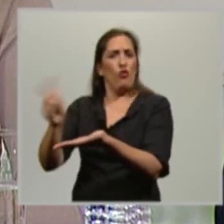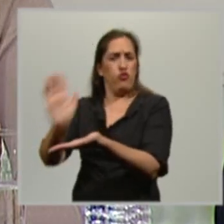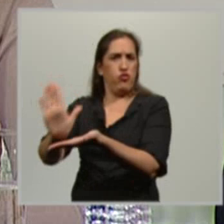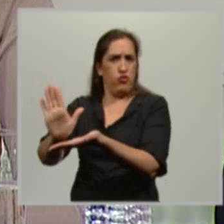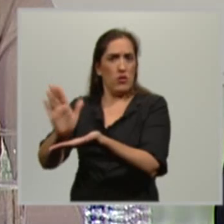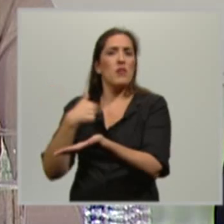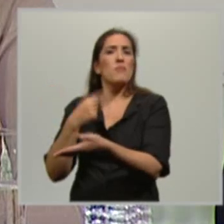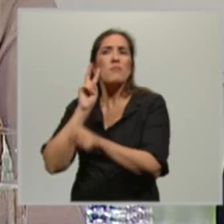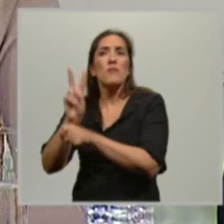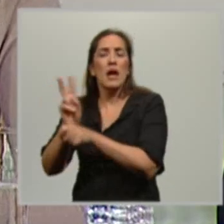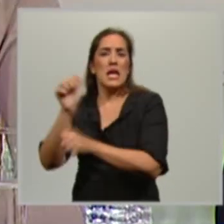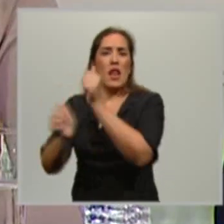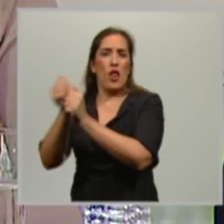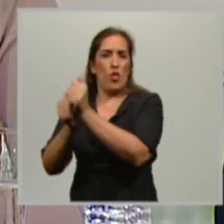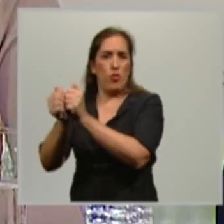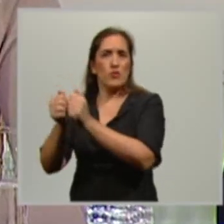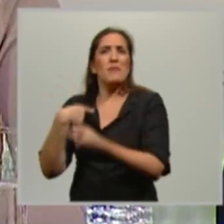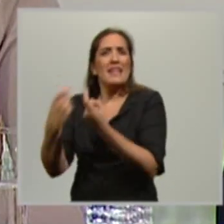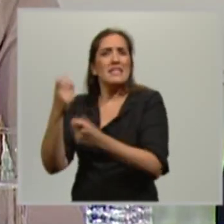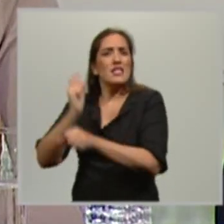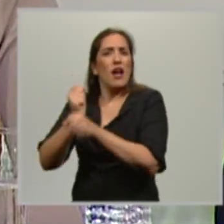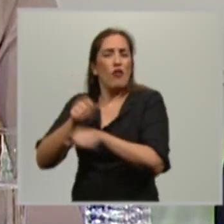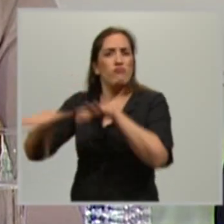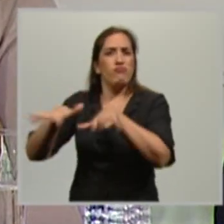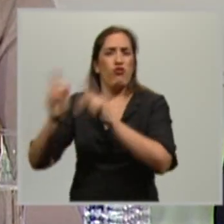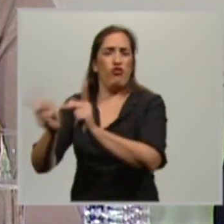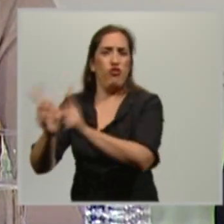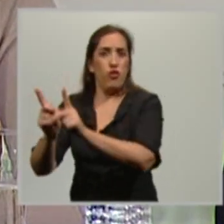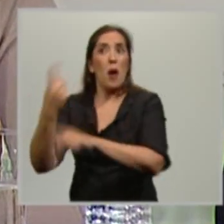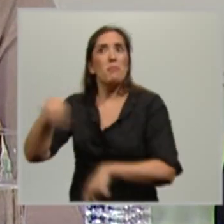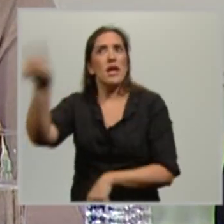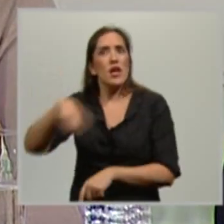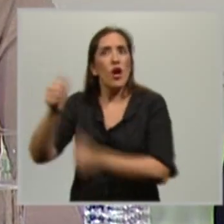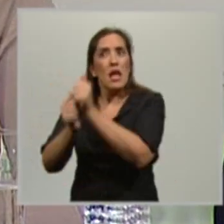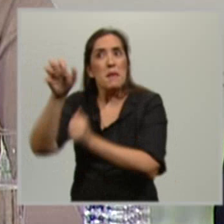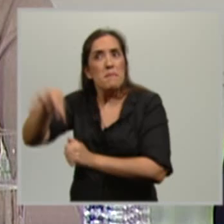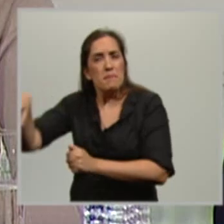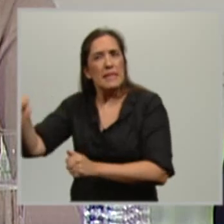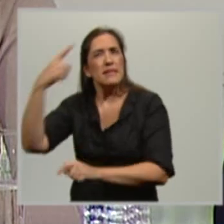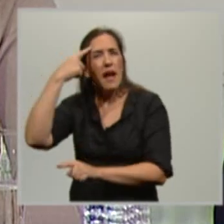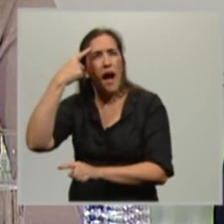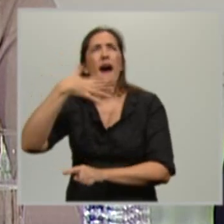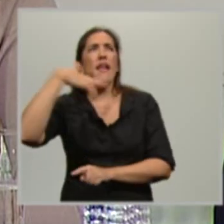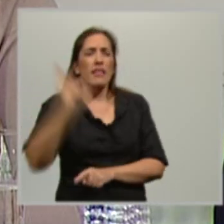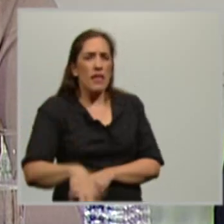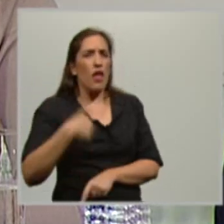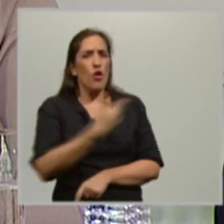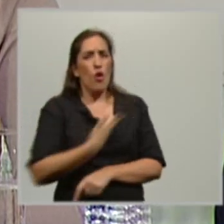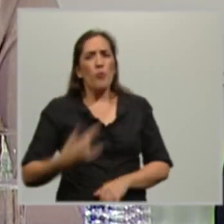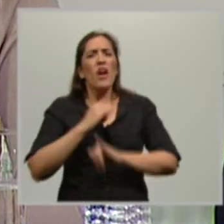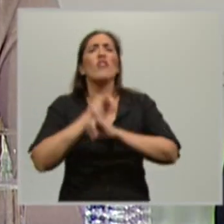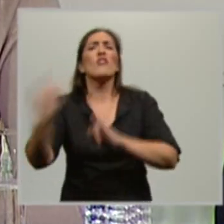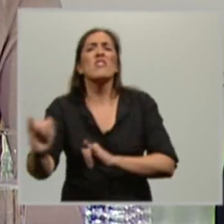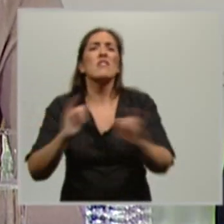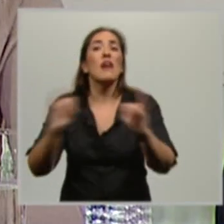de nuestra industria, pero también que la industria sepa escuchar el mensaje que da el gobierno